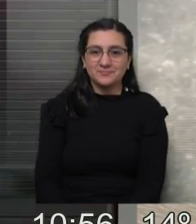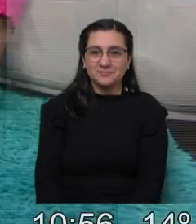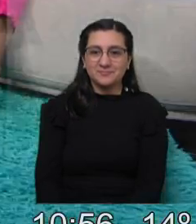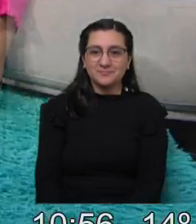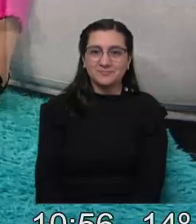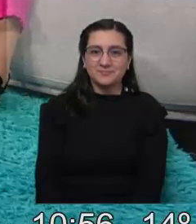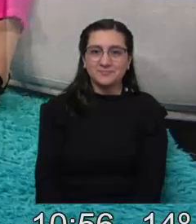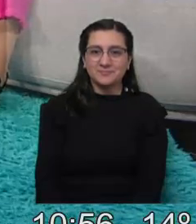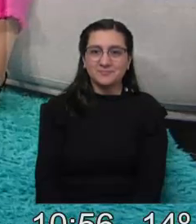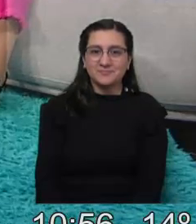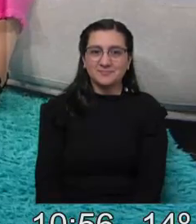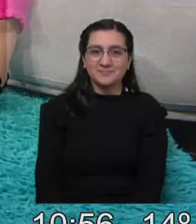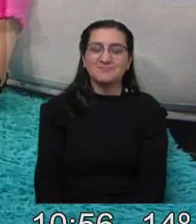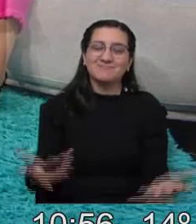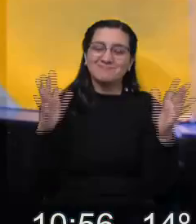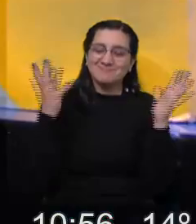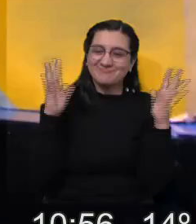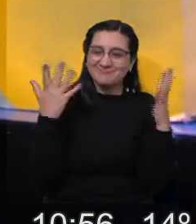Ayer te vi.